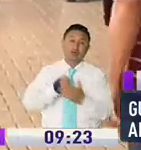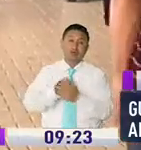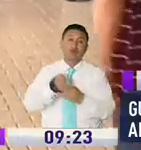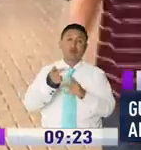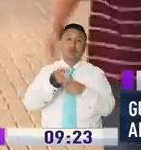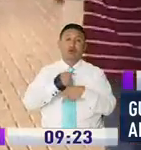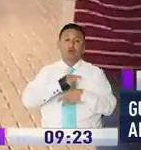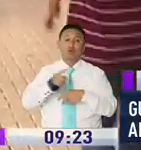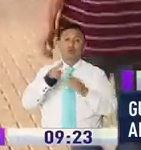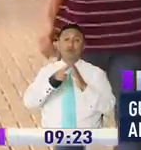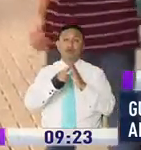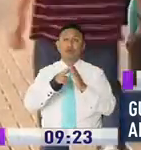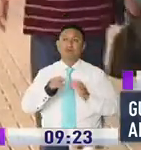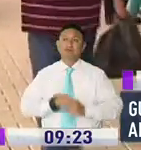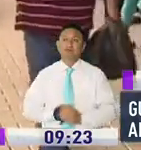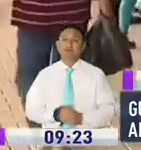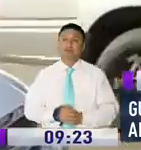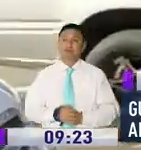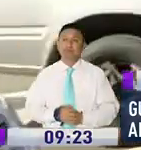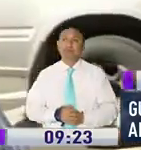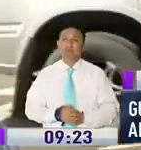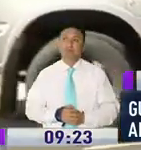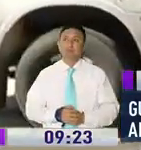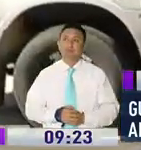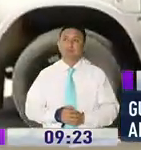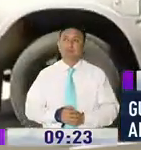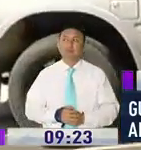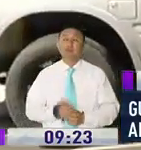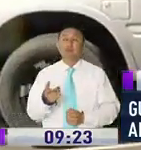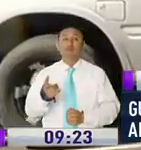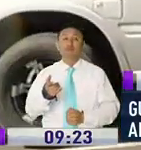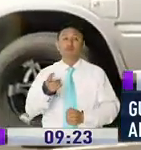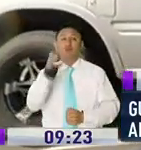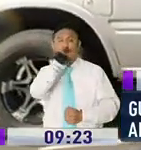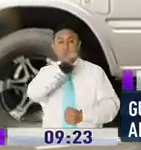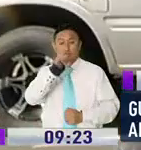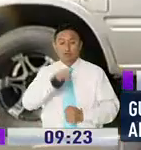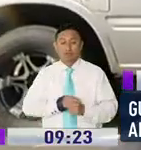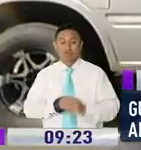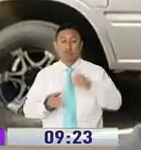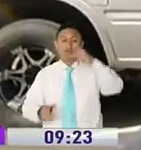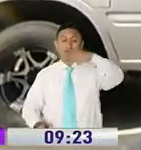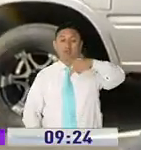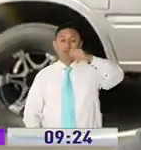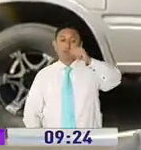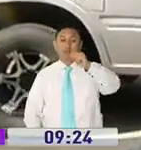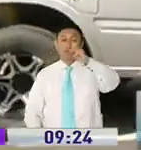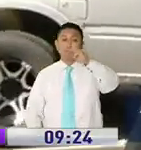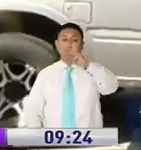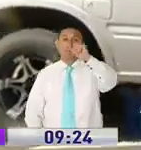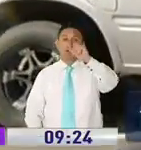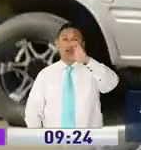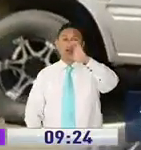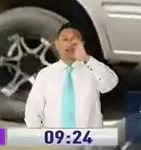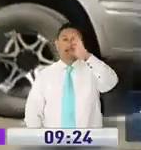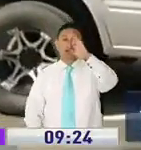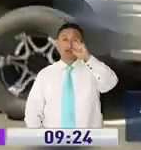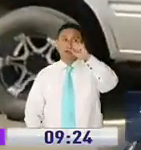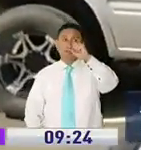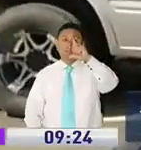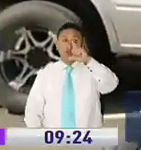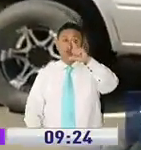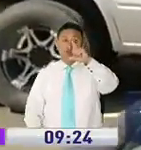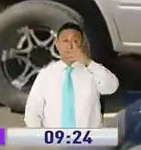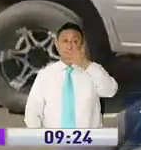que conforman sus recetas. He estado buscando prácticamente lo que es paracetamol y algo similar, pero no hay. No